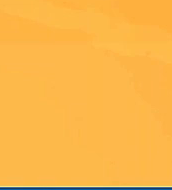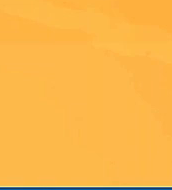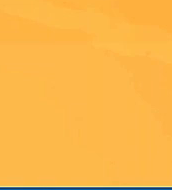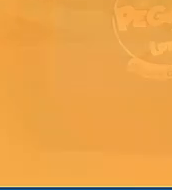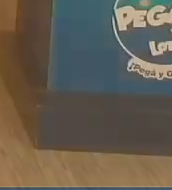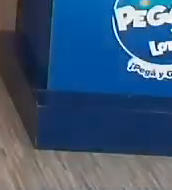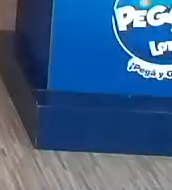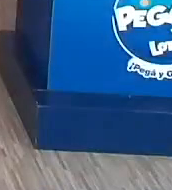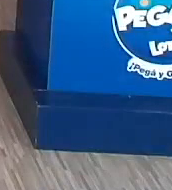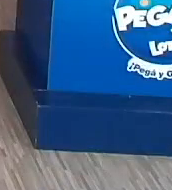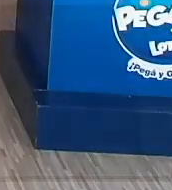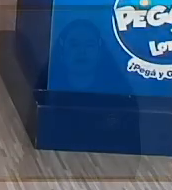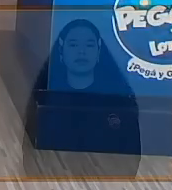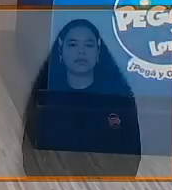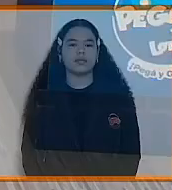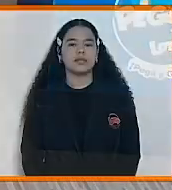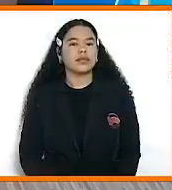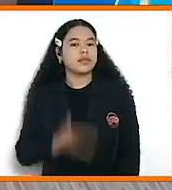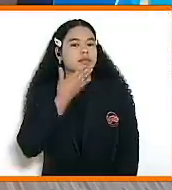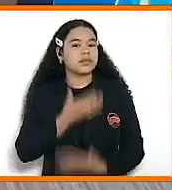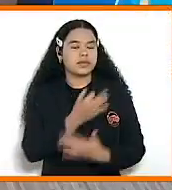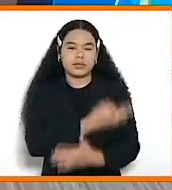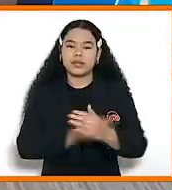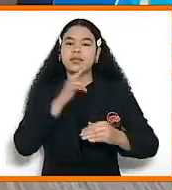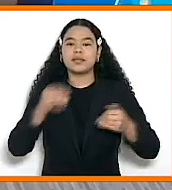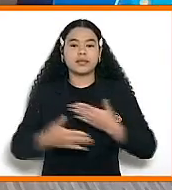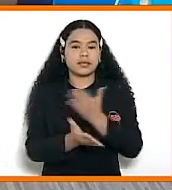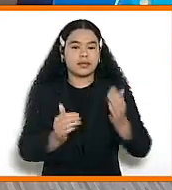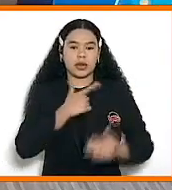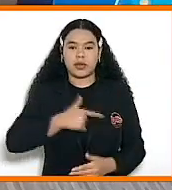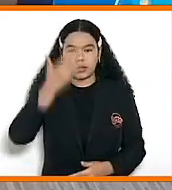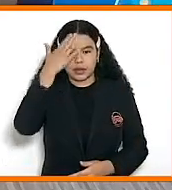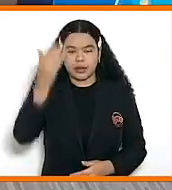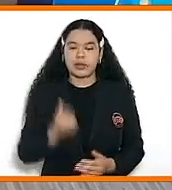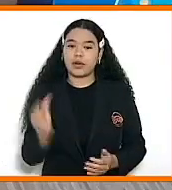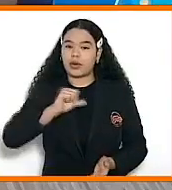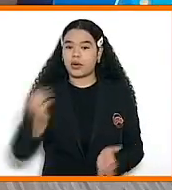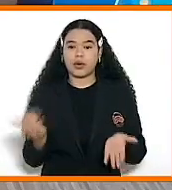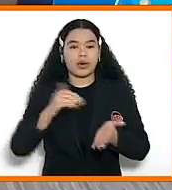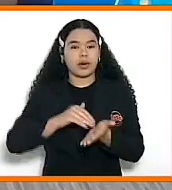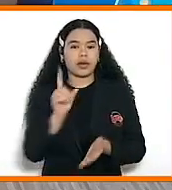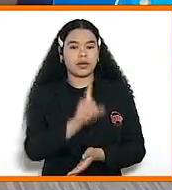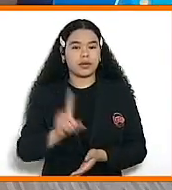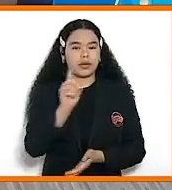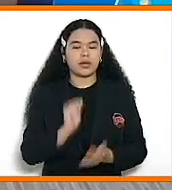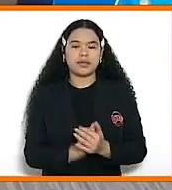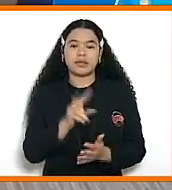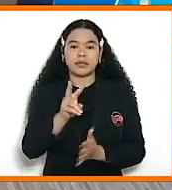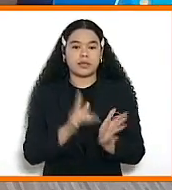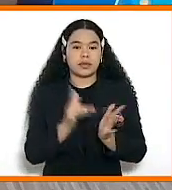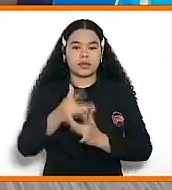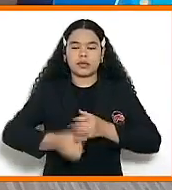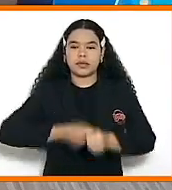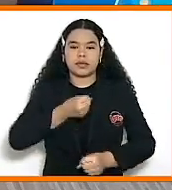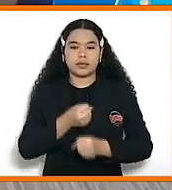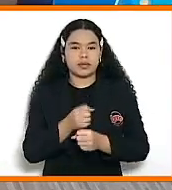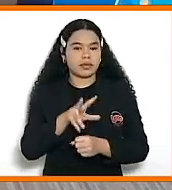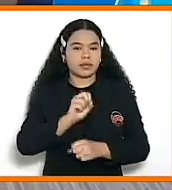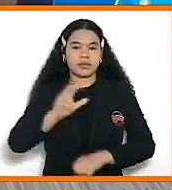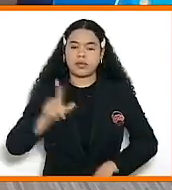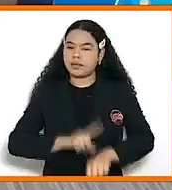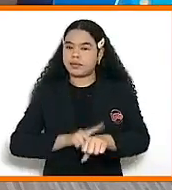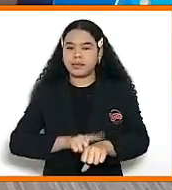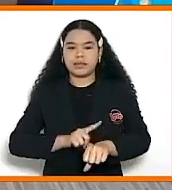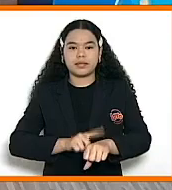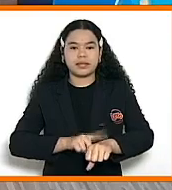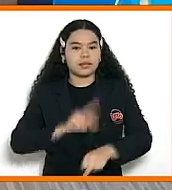vida! Buenas tardes, Honduras. Qué placer saludarlos una vez más hoy domingo 2 de abril del año 2023. El reloj